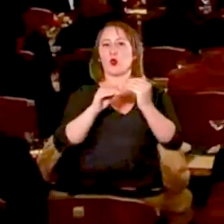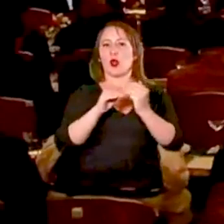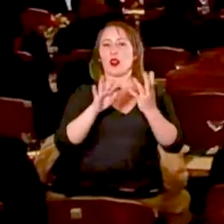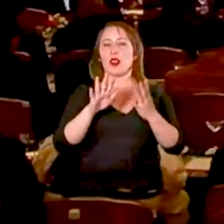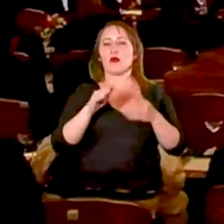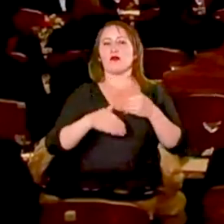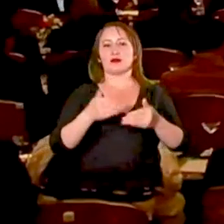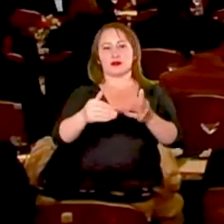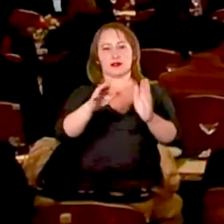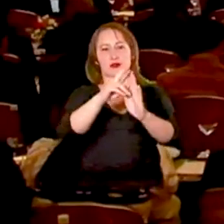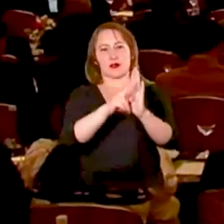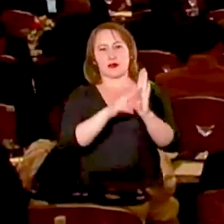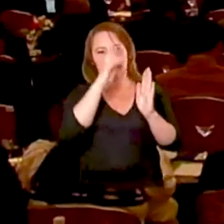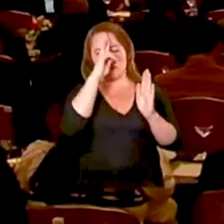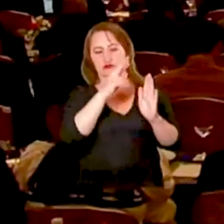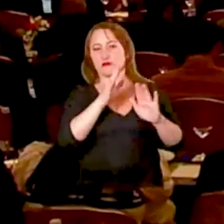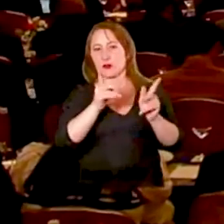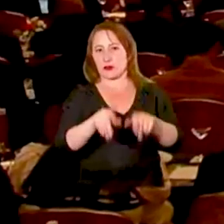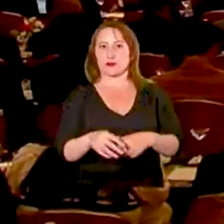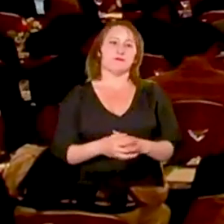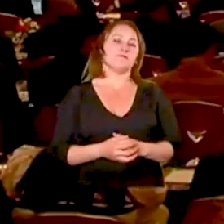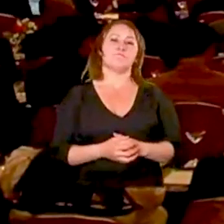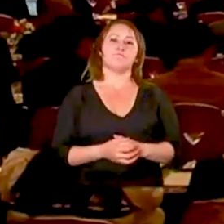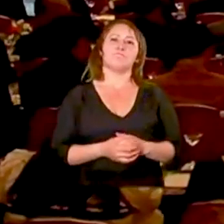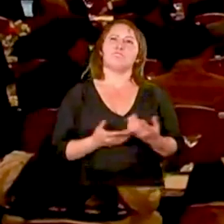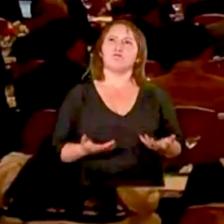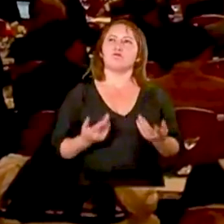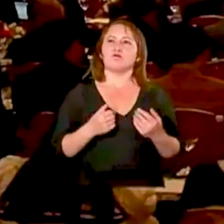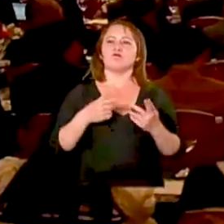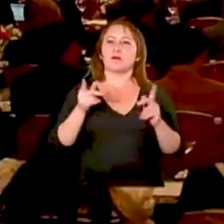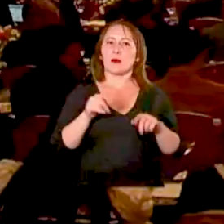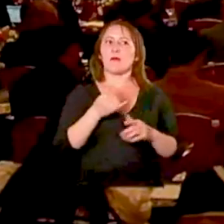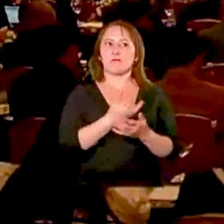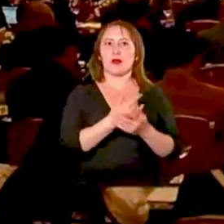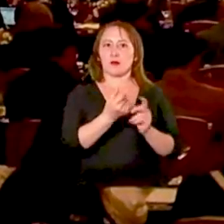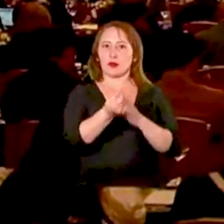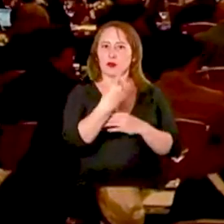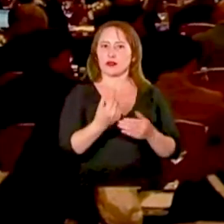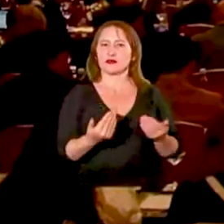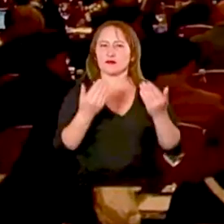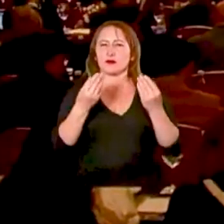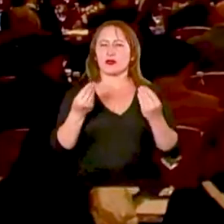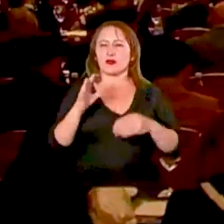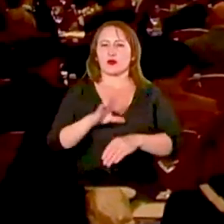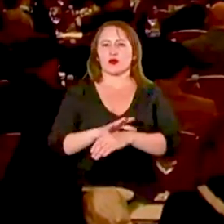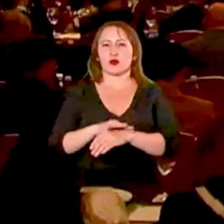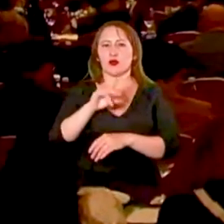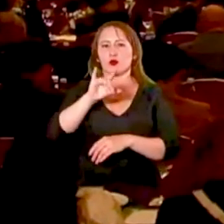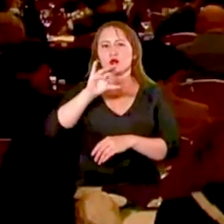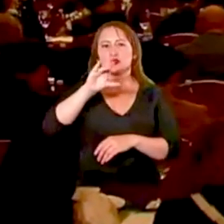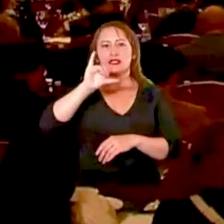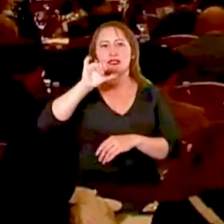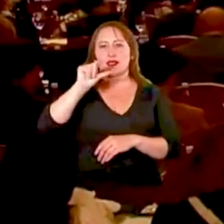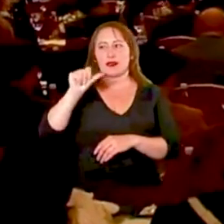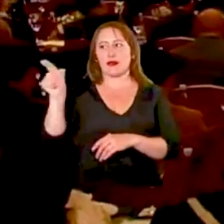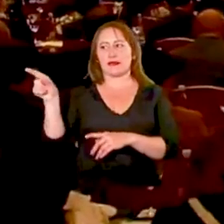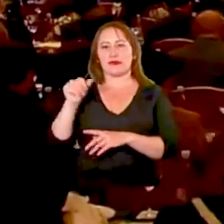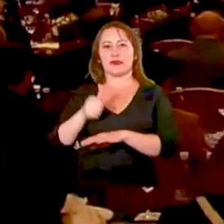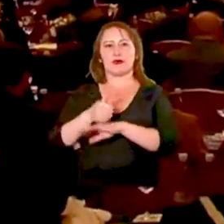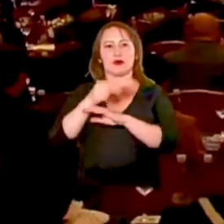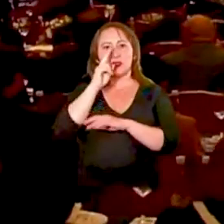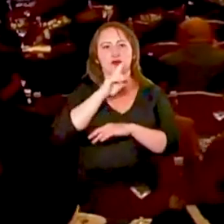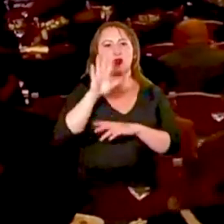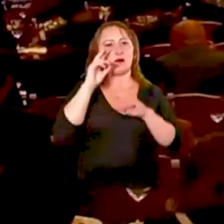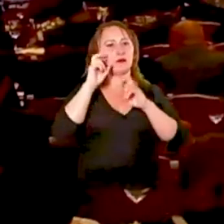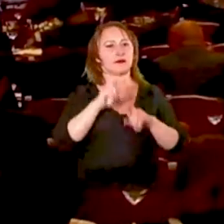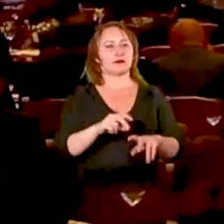procesales. Pero también tenemos aquí, y yo creo que la pregunta sirve para que la doctora Lucila Vidal, quien es la directora nacional